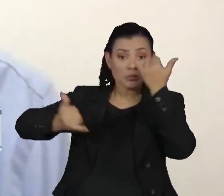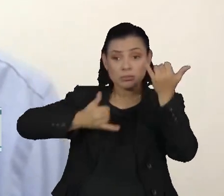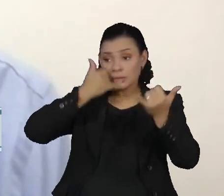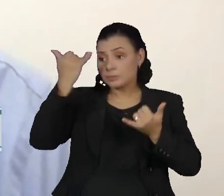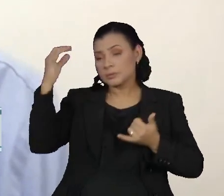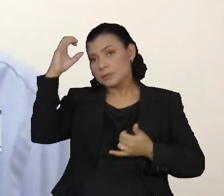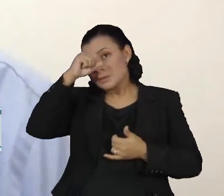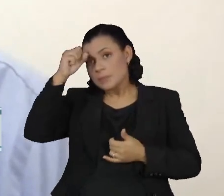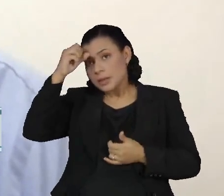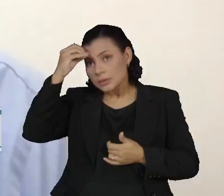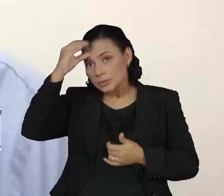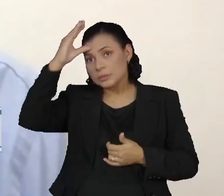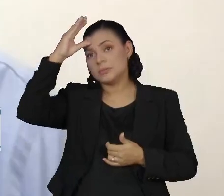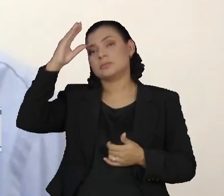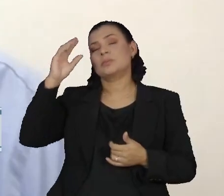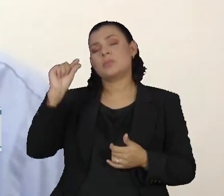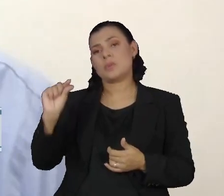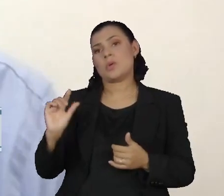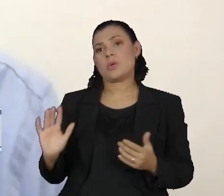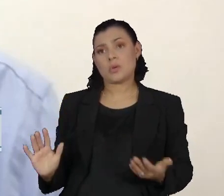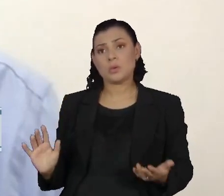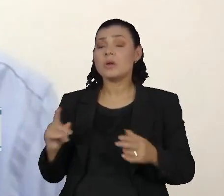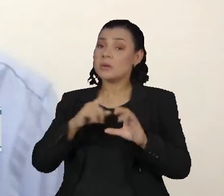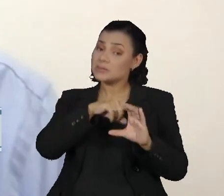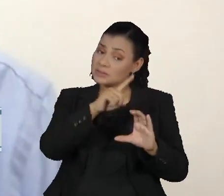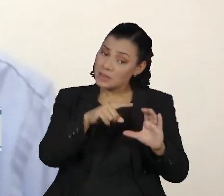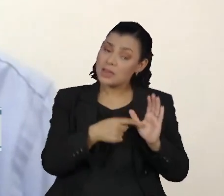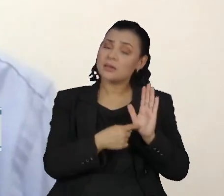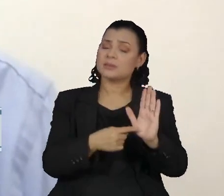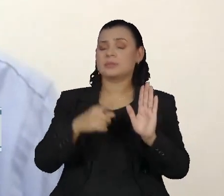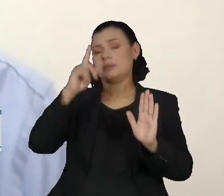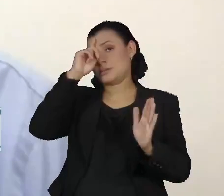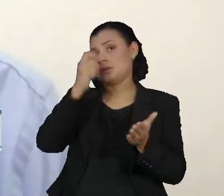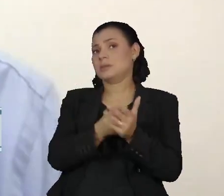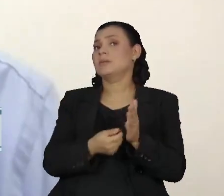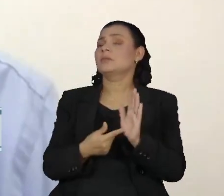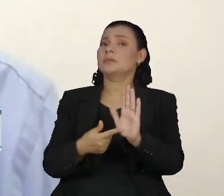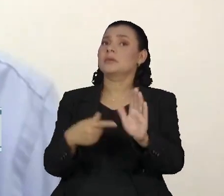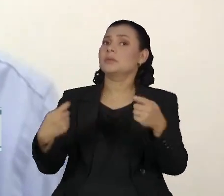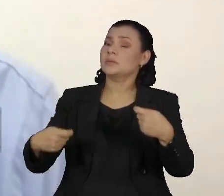aprende ciencia, mas aprende también que ciencia y toma de decisión tienen que andar juntos.